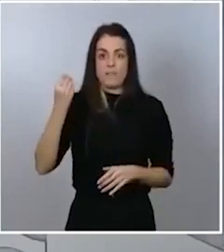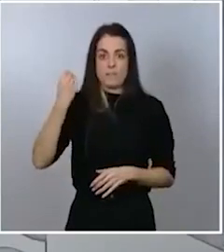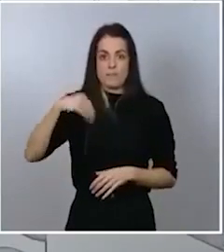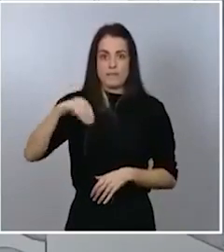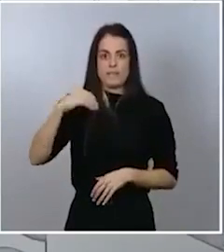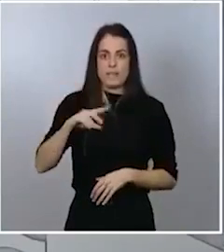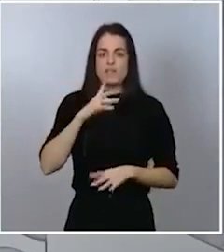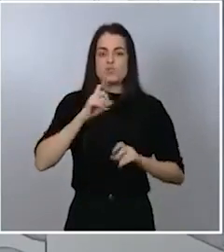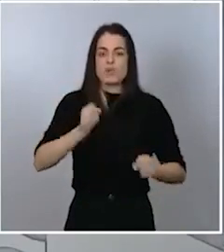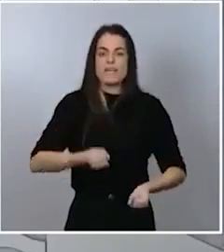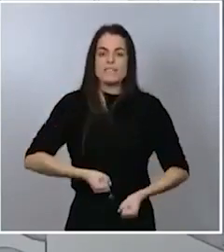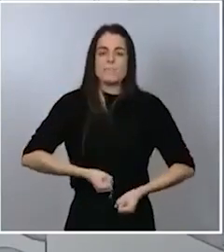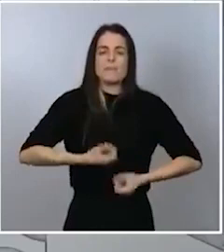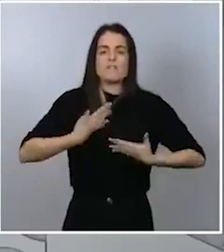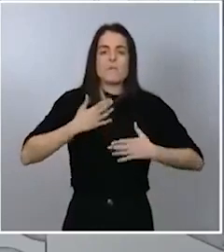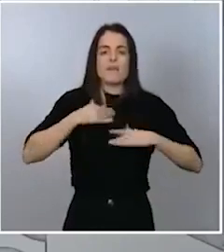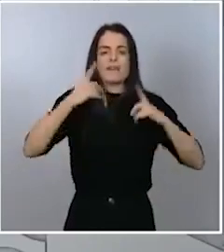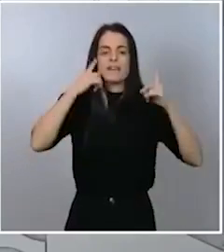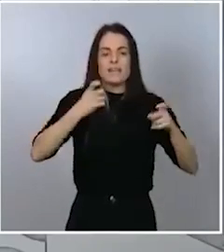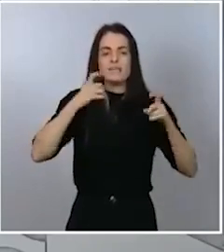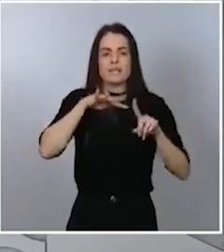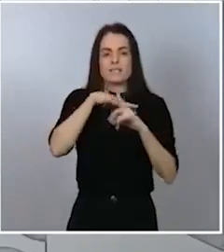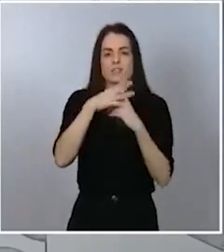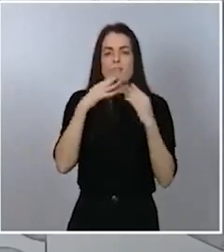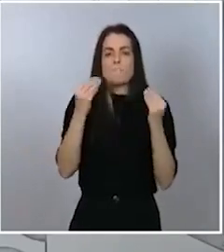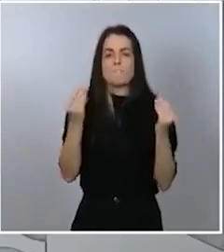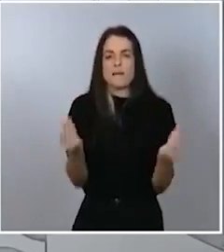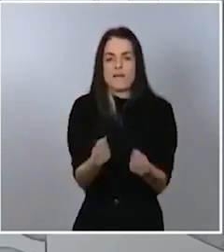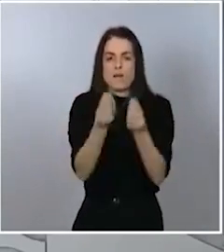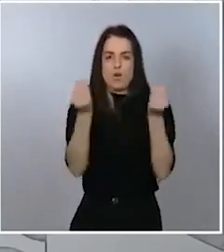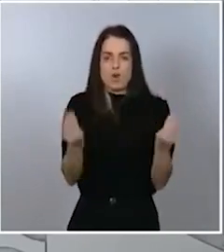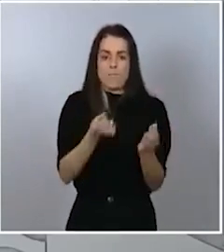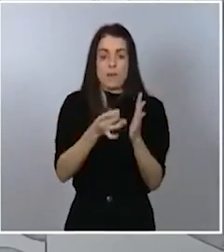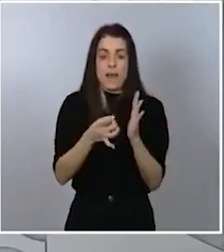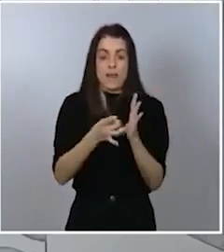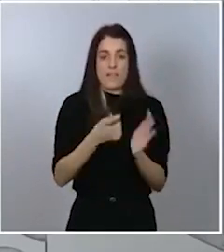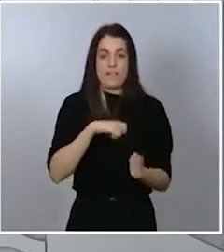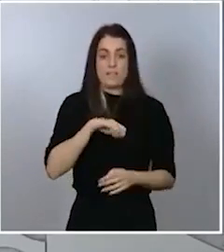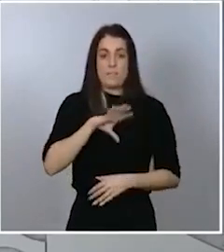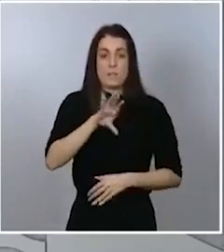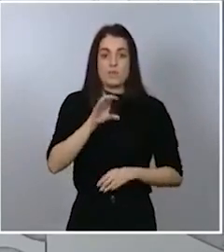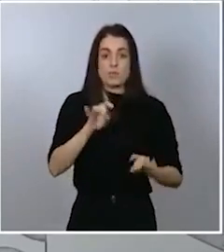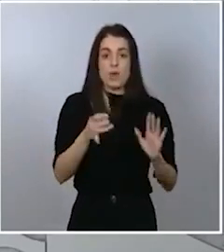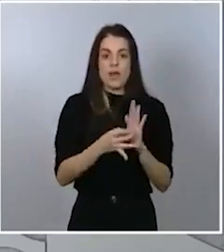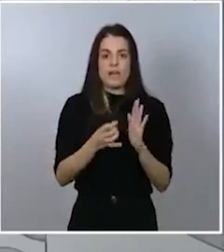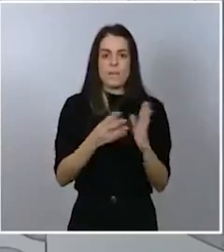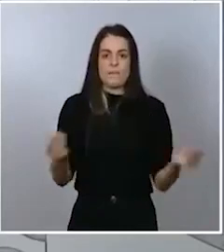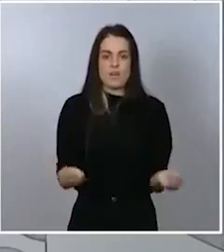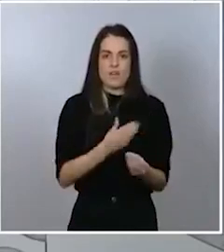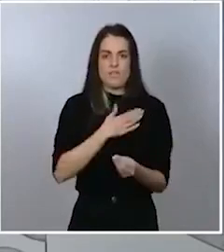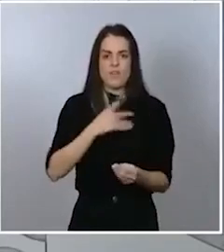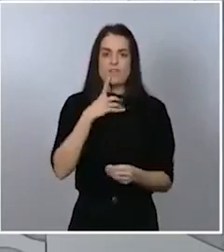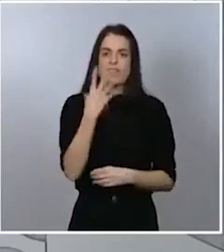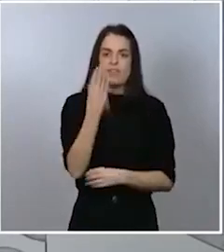por mejorar permanentemente la calidad democrática del país pero sobre todo tenéis que entender que se enmarcan dentro